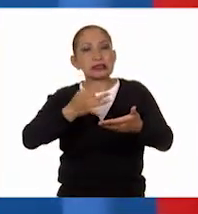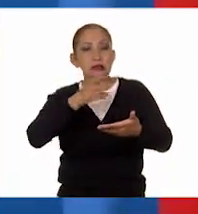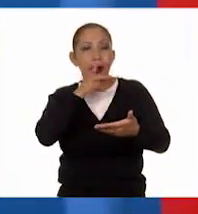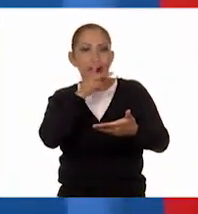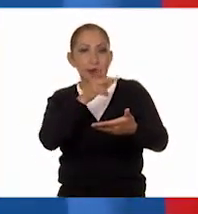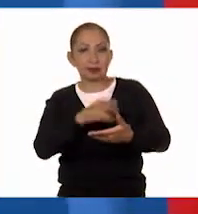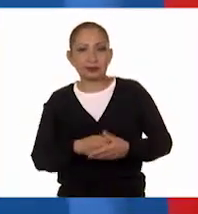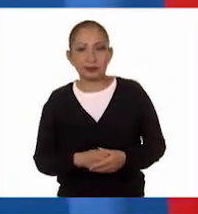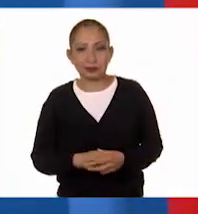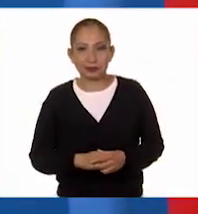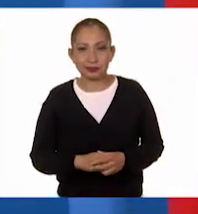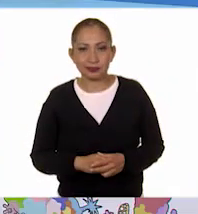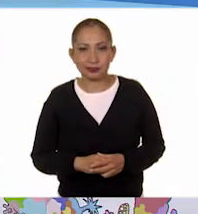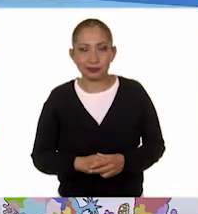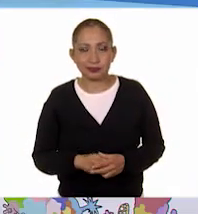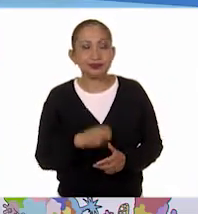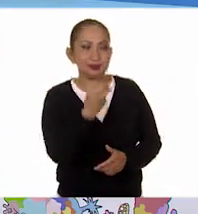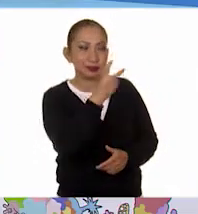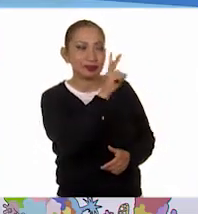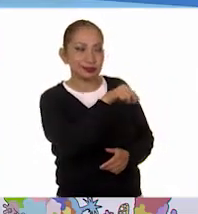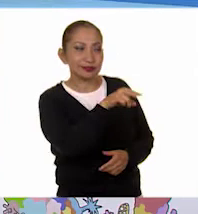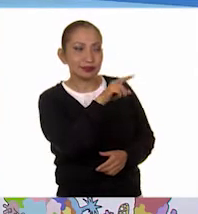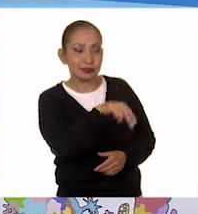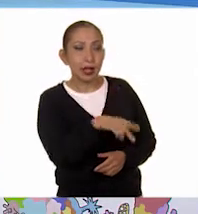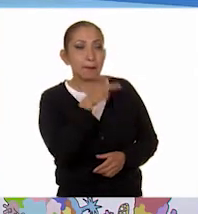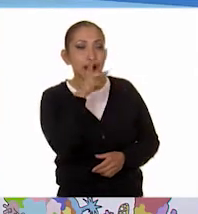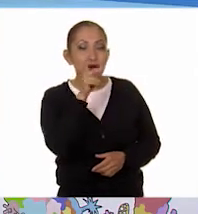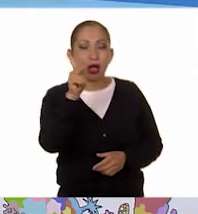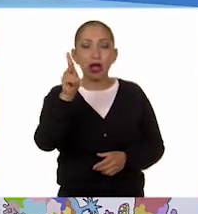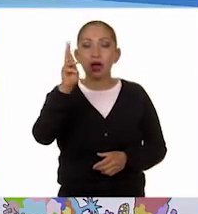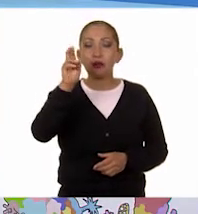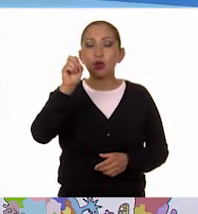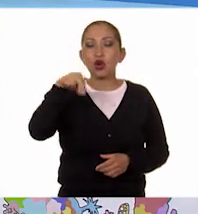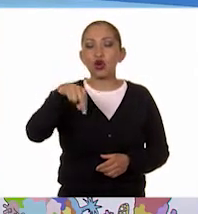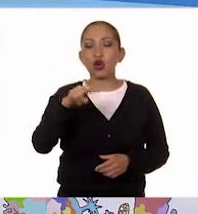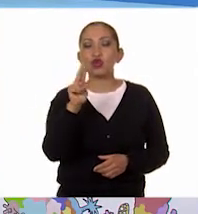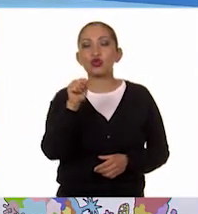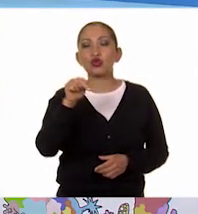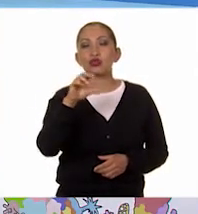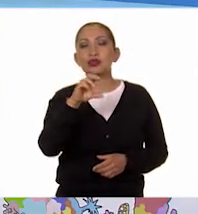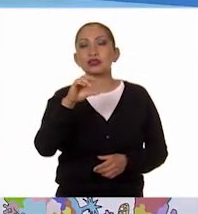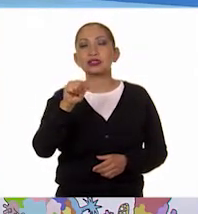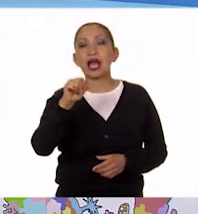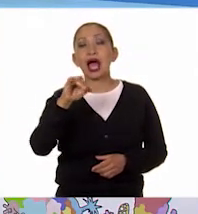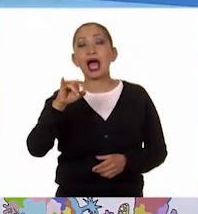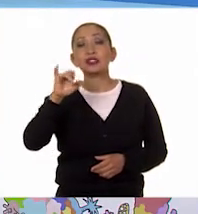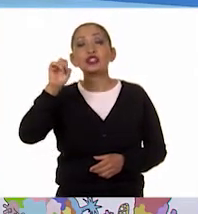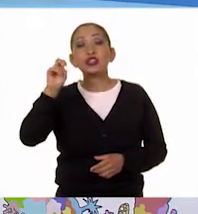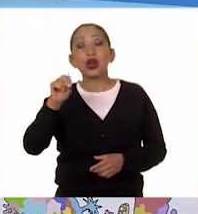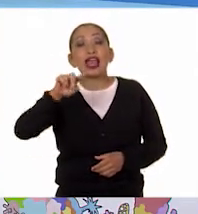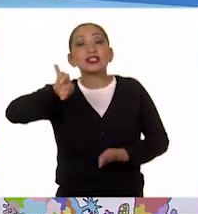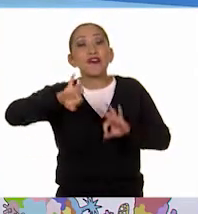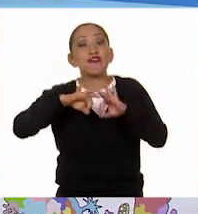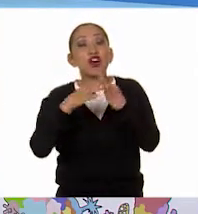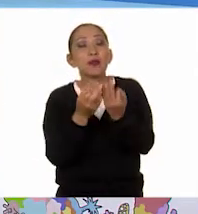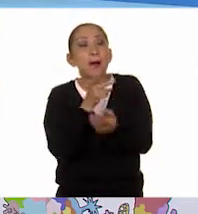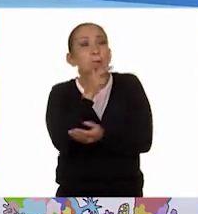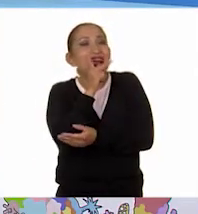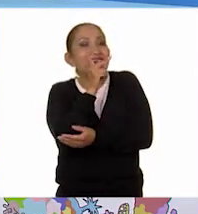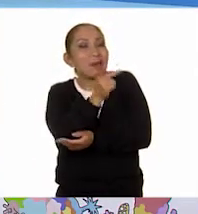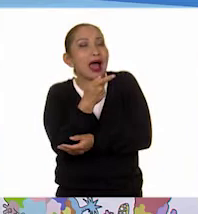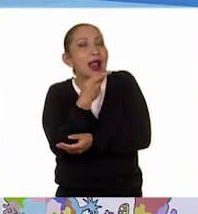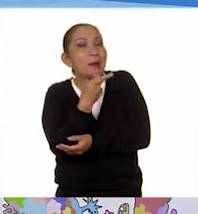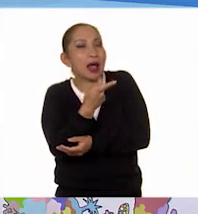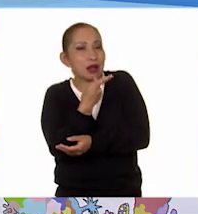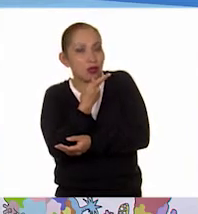una palabra? Así es, María. Con el término pronunciación nos referimos a la forma en que alguien dice una